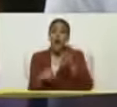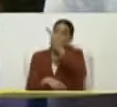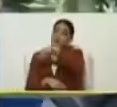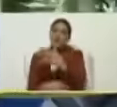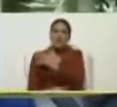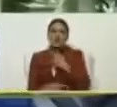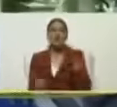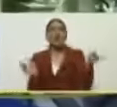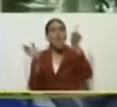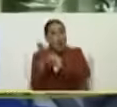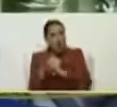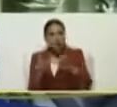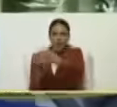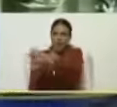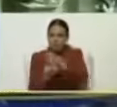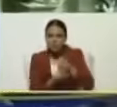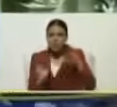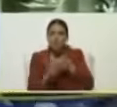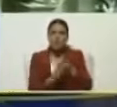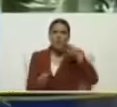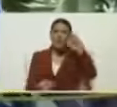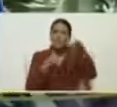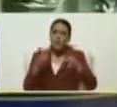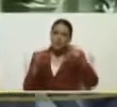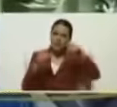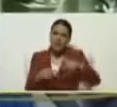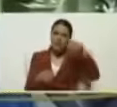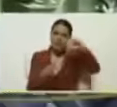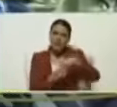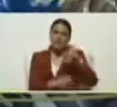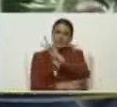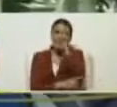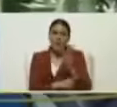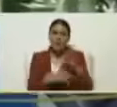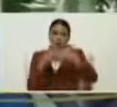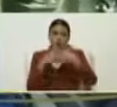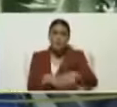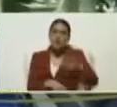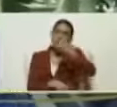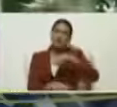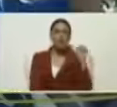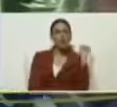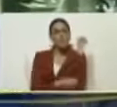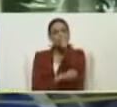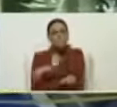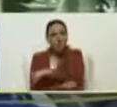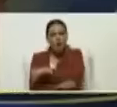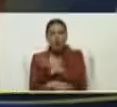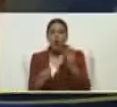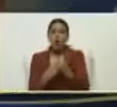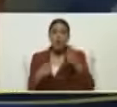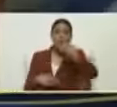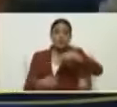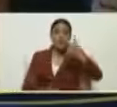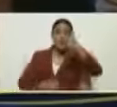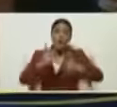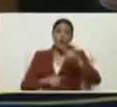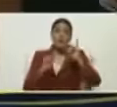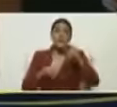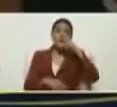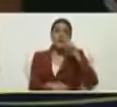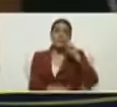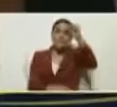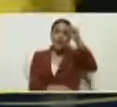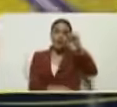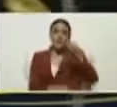del poder político en este país y que en los próximos 15 días les vamos a derrotar con nuestro candidato Nicolás Maduro